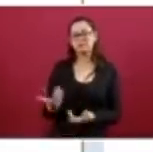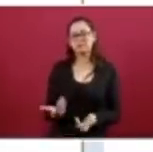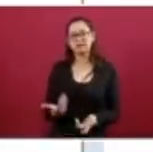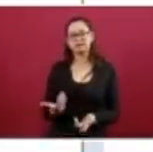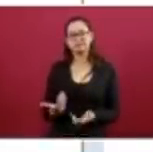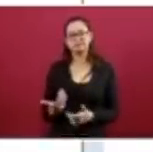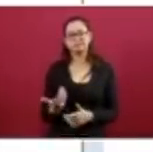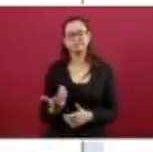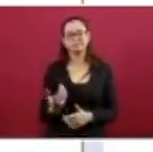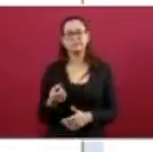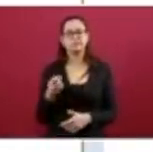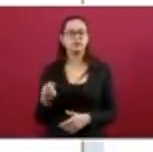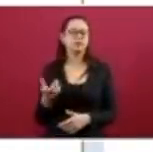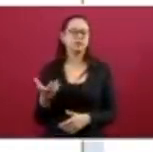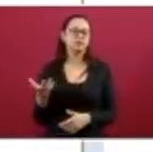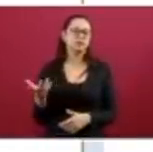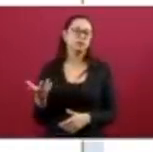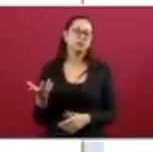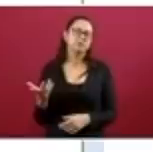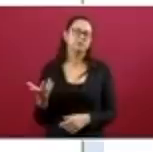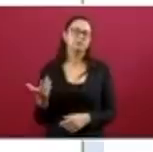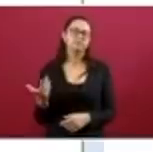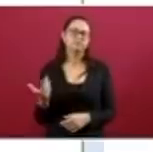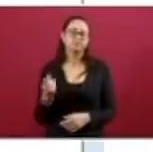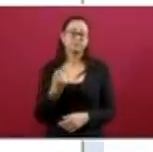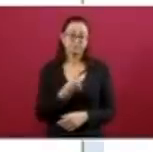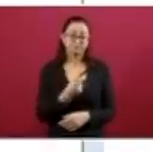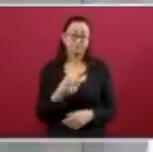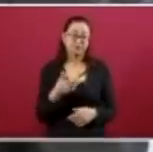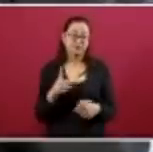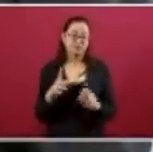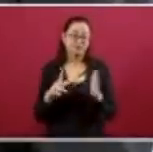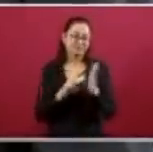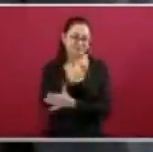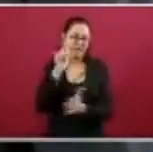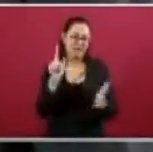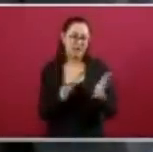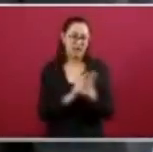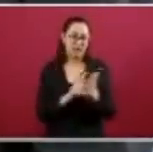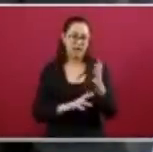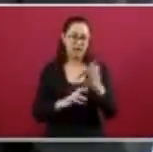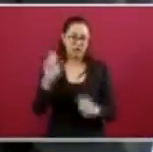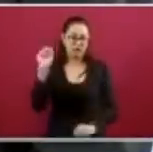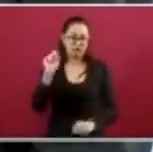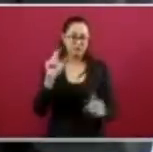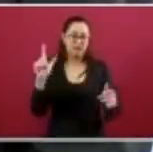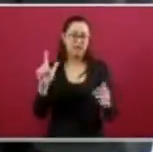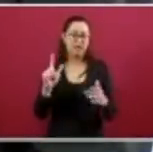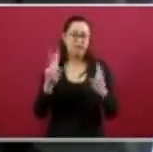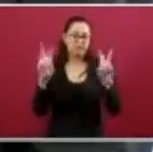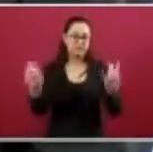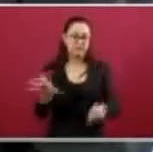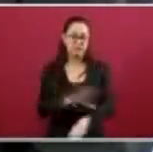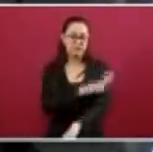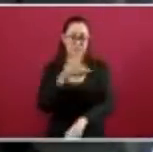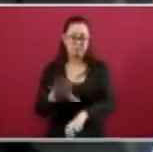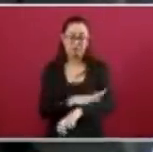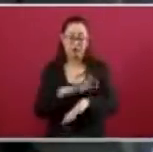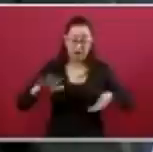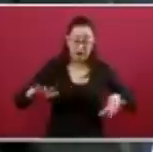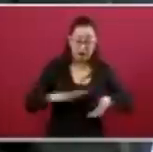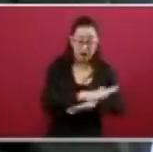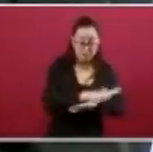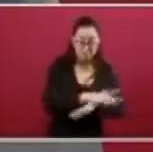que crearon después de la reforma energética, obligó a la Comisión Federal de Electricidad